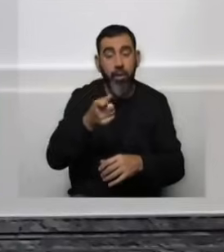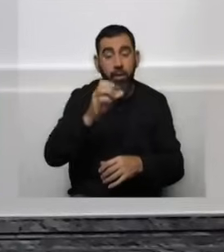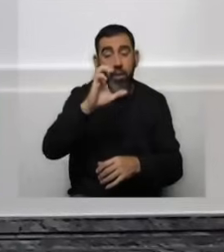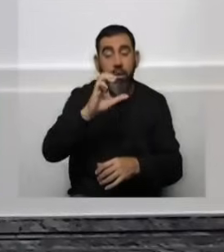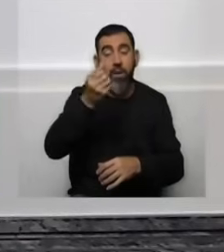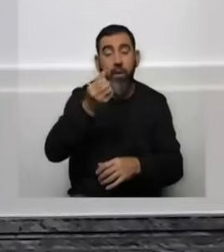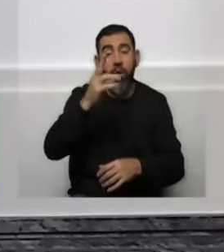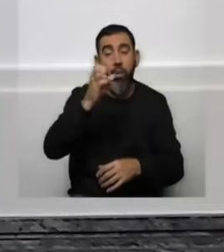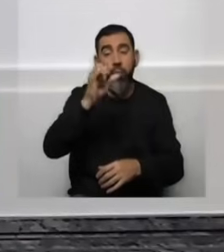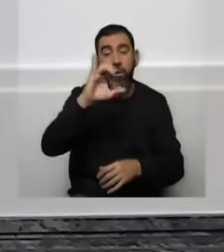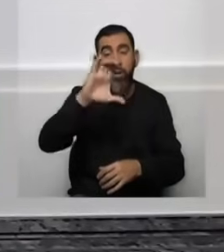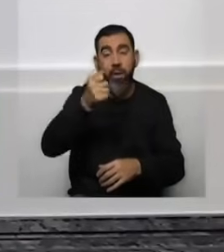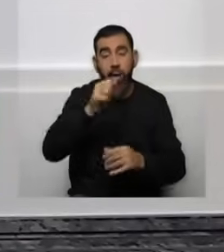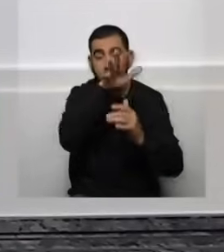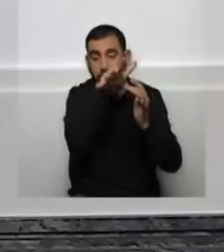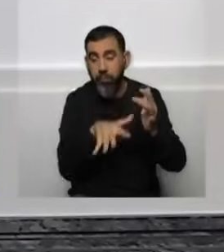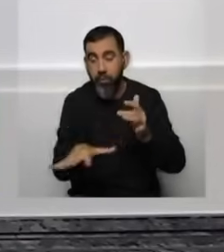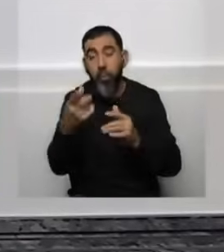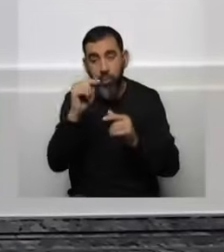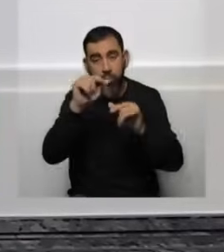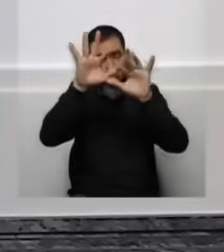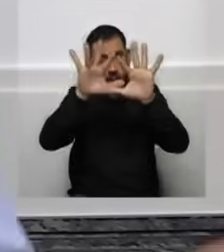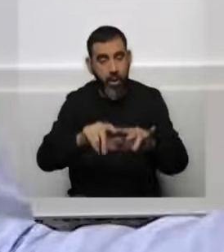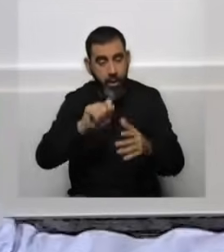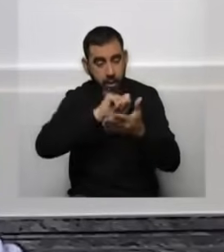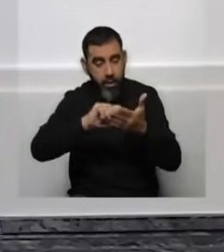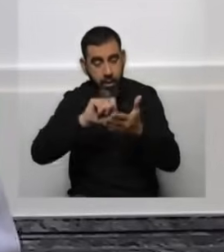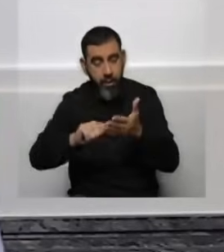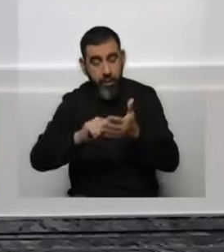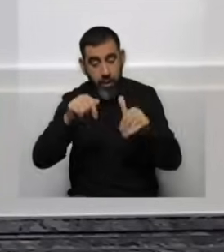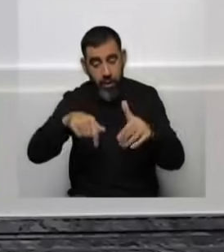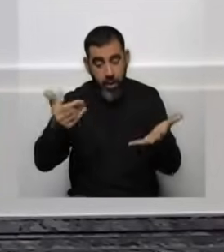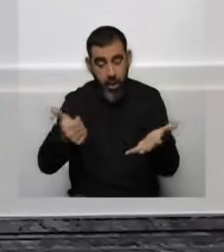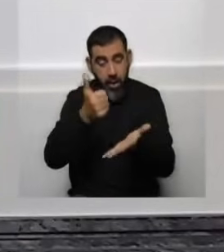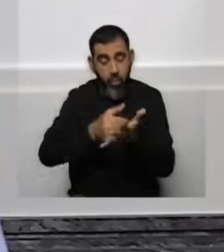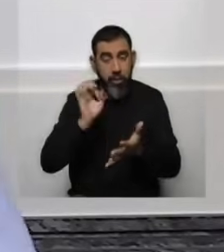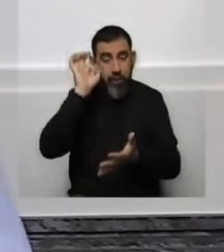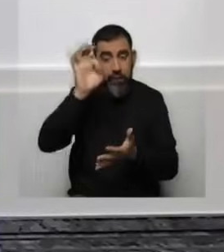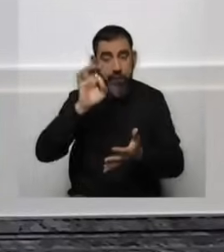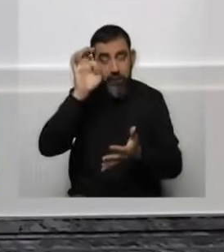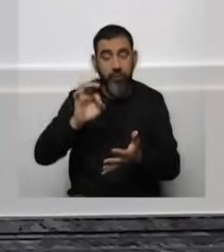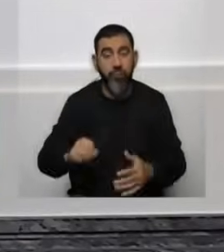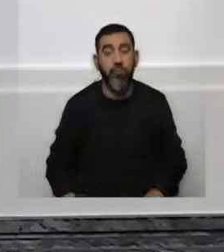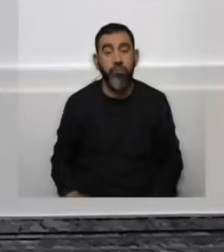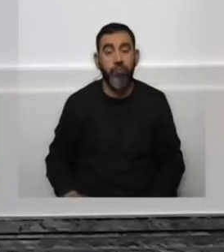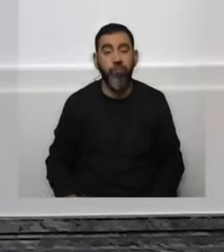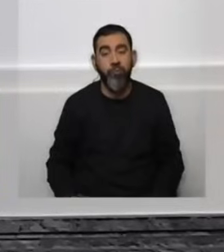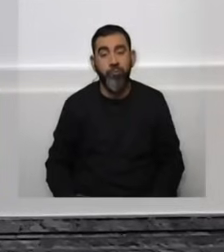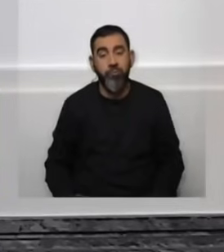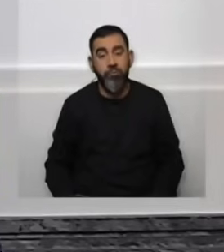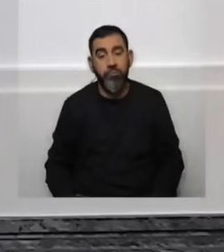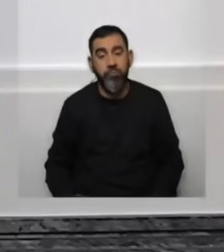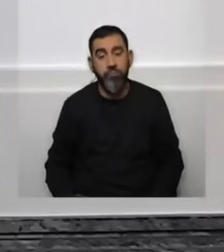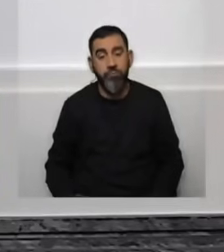impulsó esta esta carta y a su vez el el que hoy estemos en el senado en la comisión de ambiente del senado eh